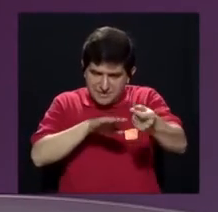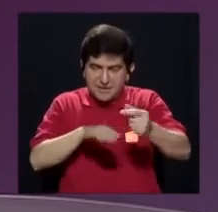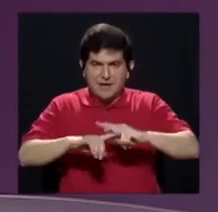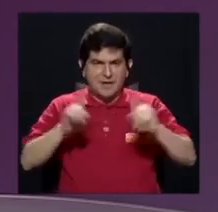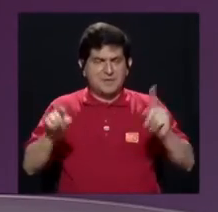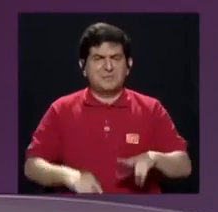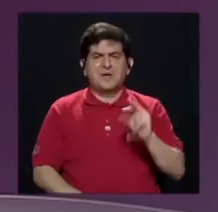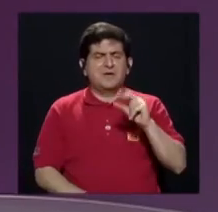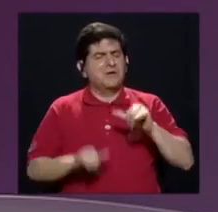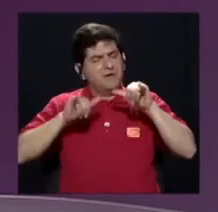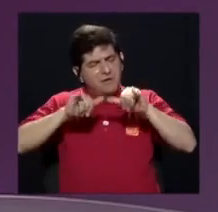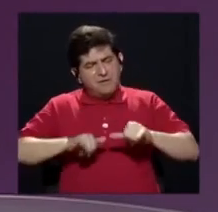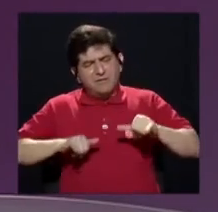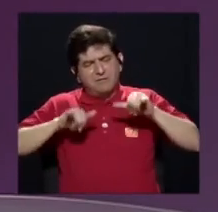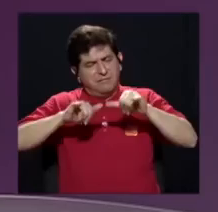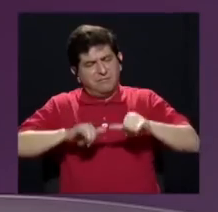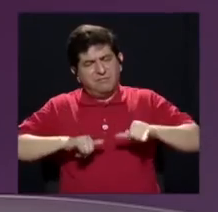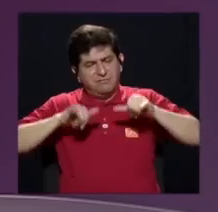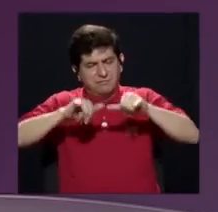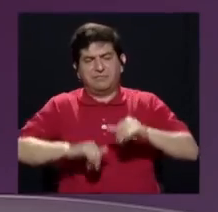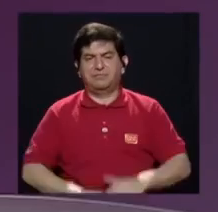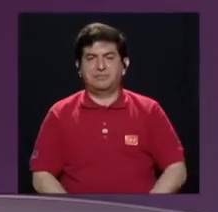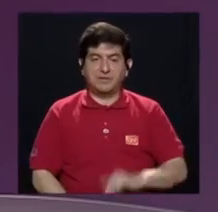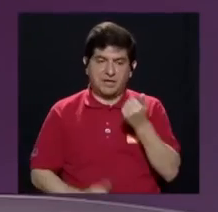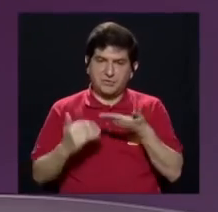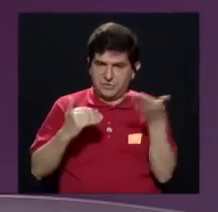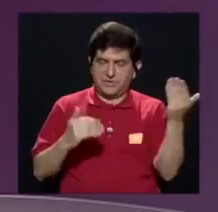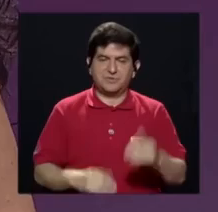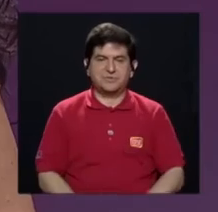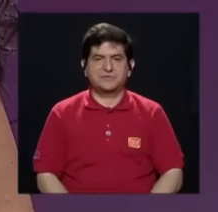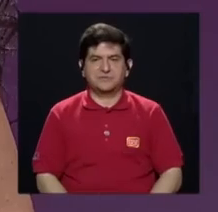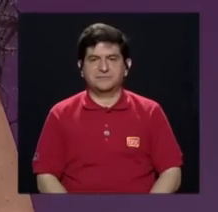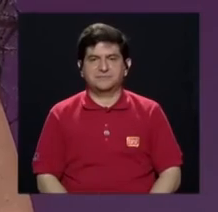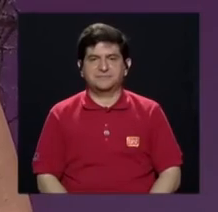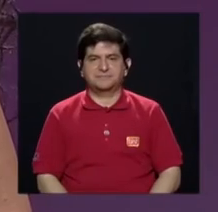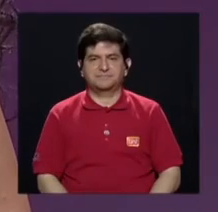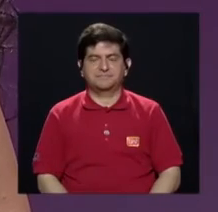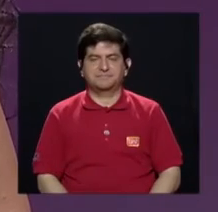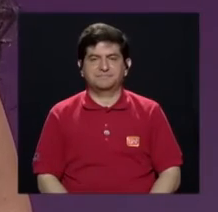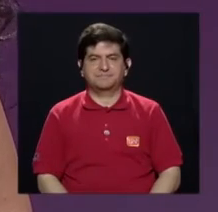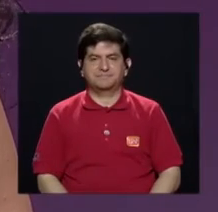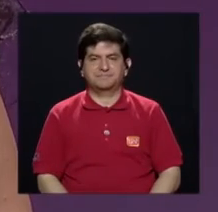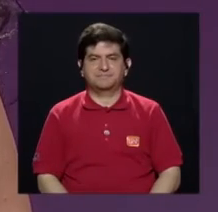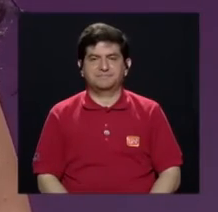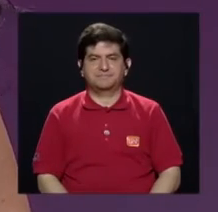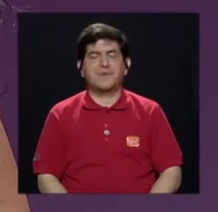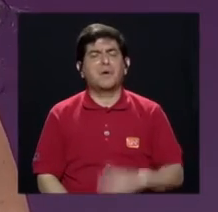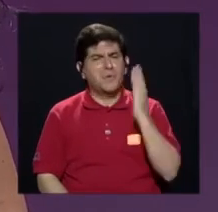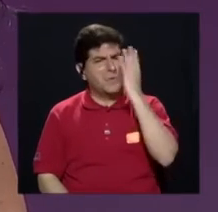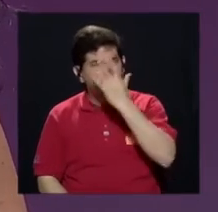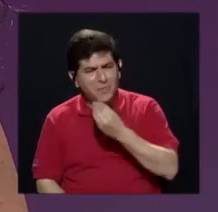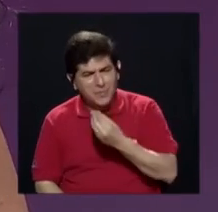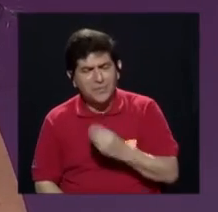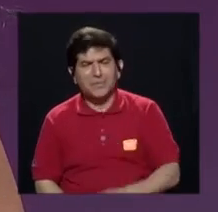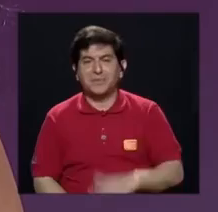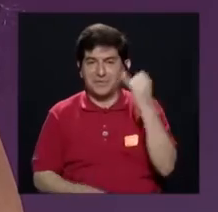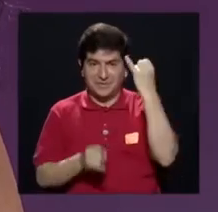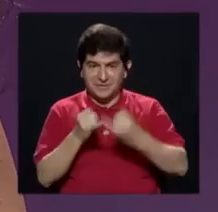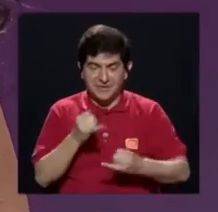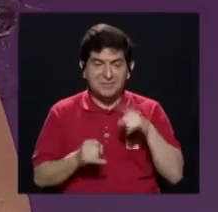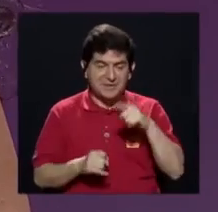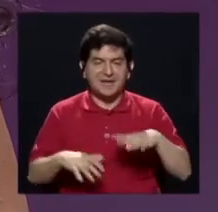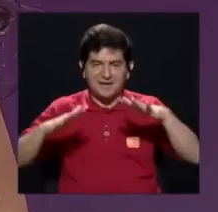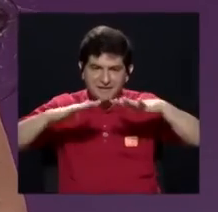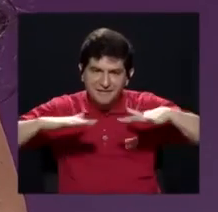Pero no rumiarlo, ¿no? Que es otra cosa. No quedarnos ahí. Exacto. Pues qué lindo cerrar desde ese